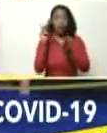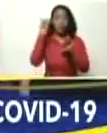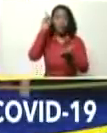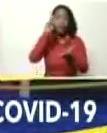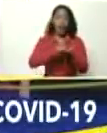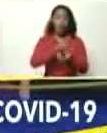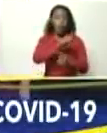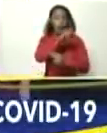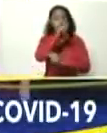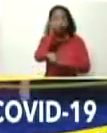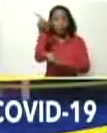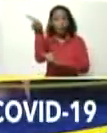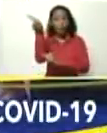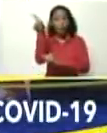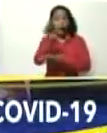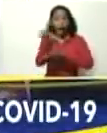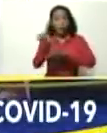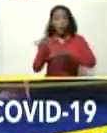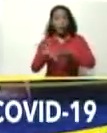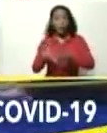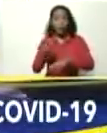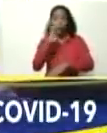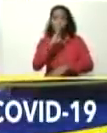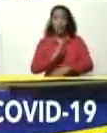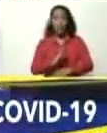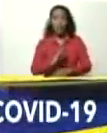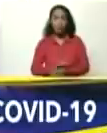allá, al municipio Barinas,